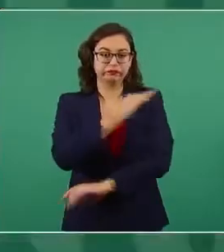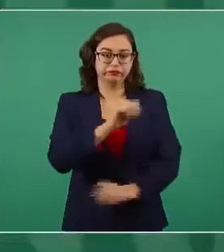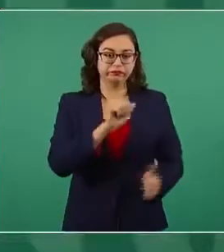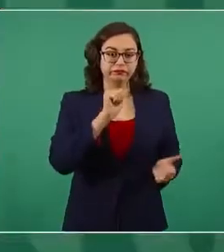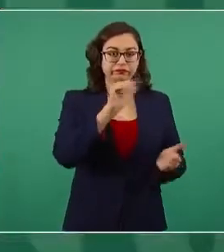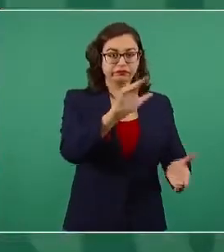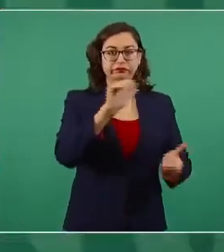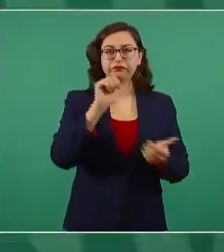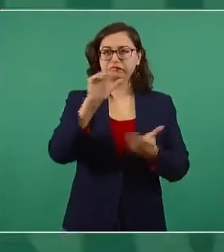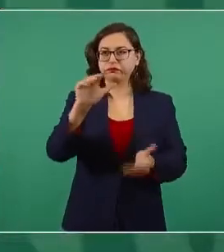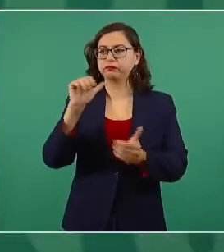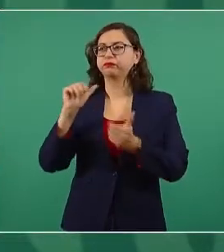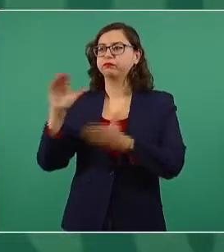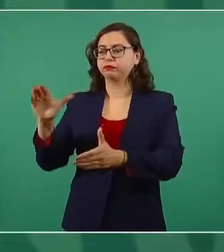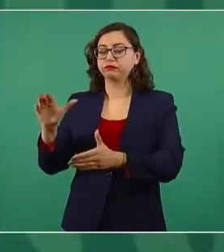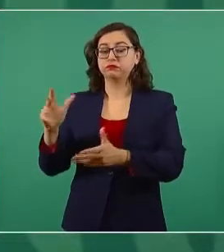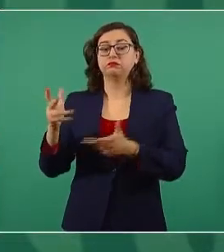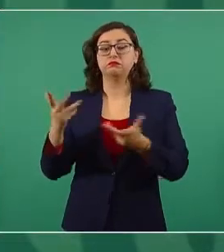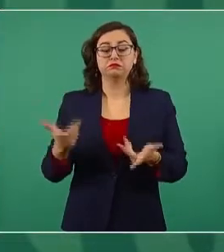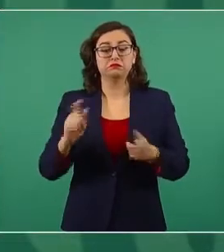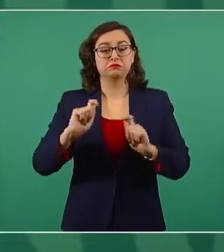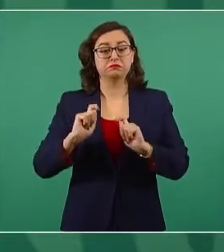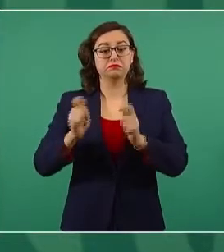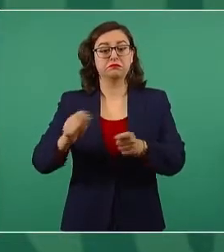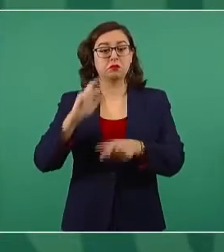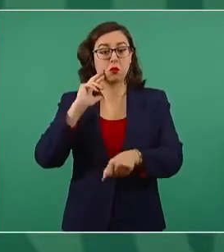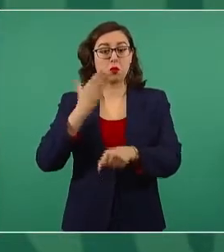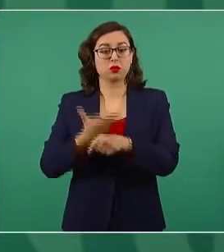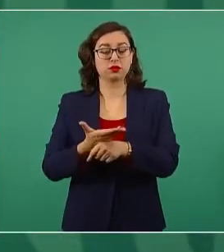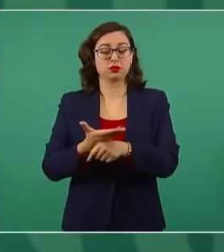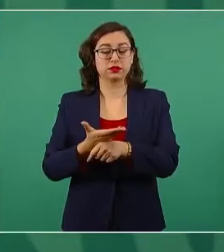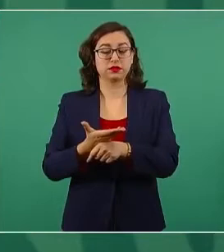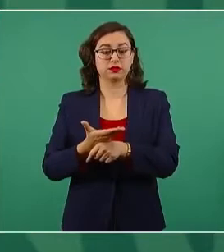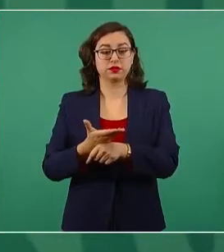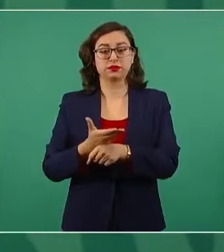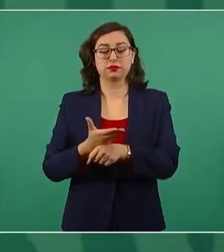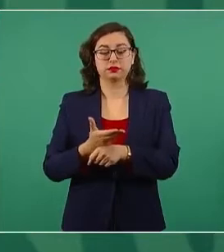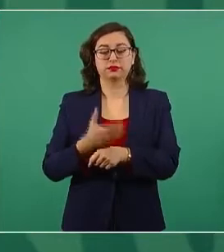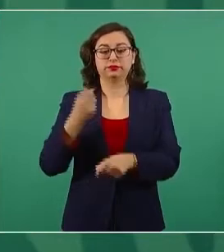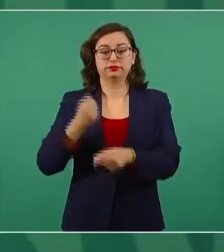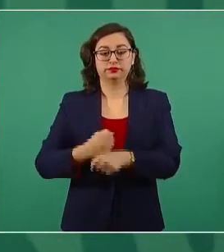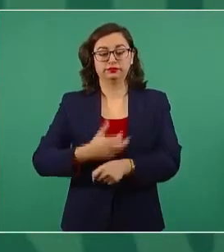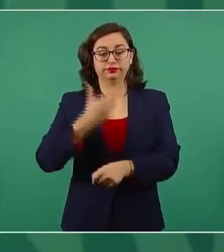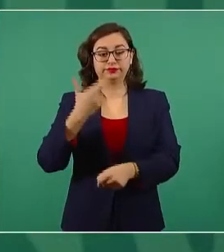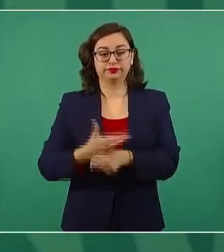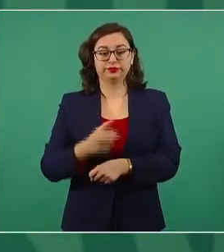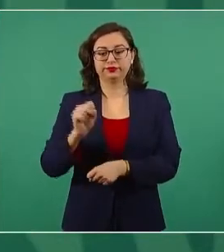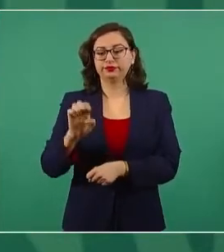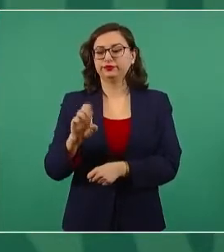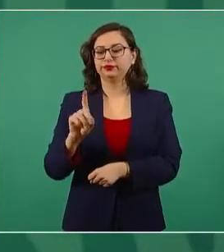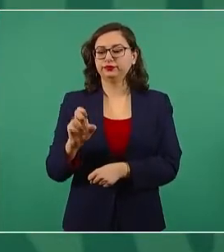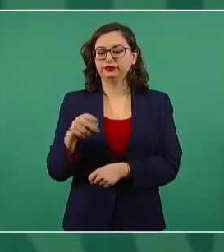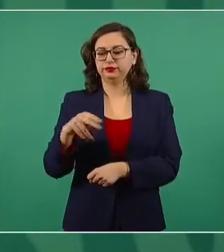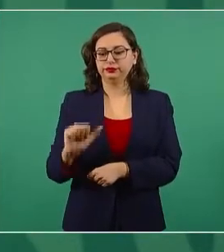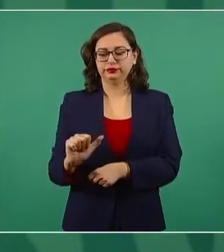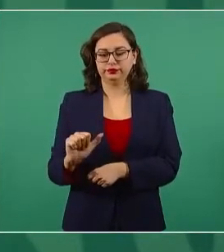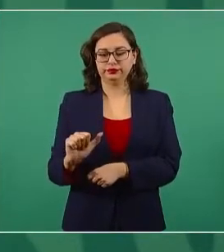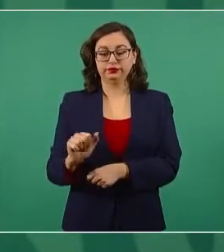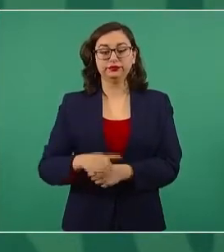Esto se ha encargado al secretario de la Defensa,